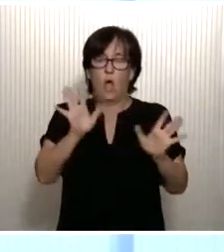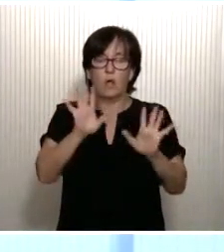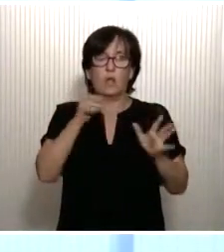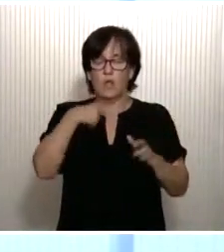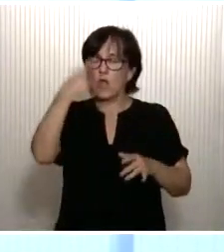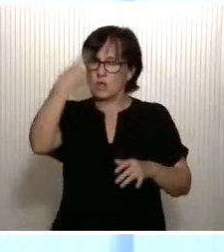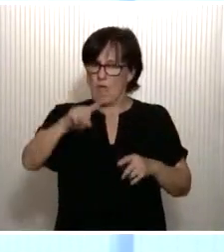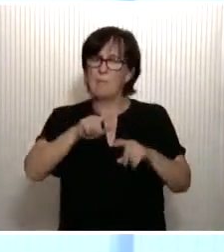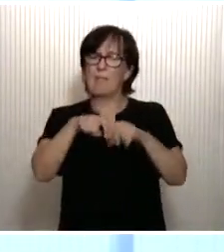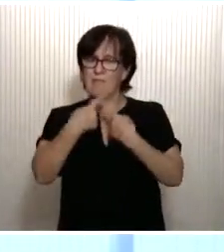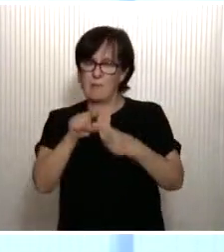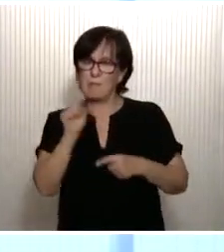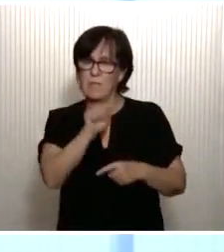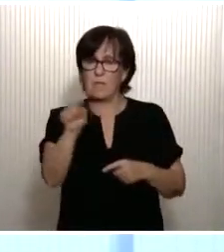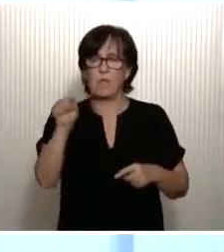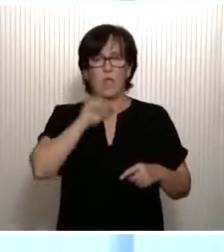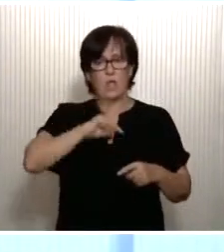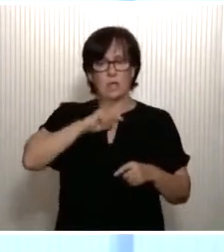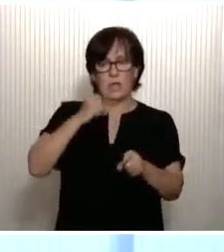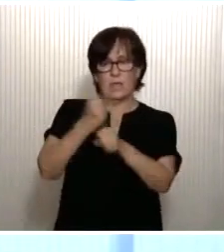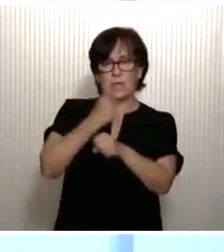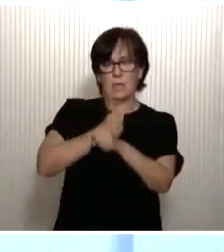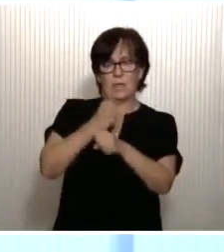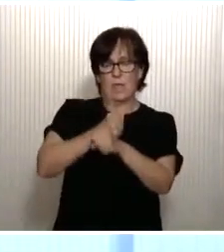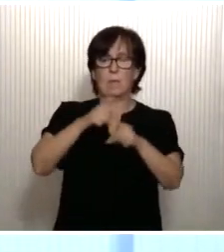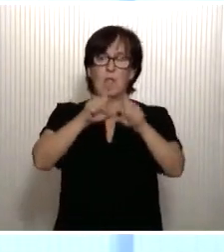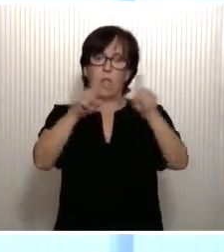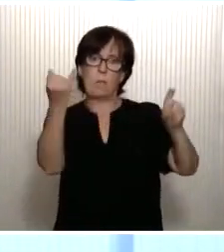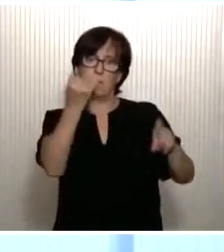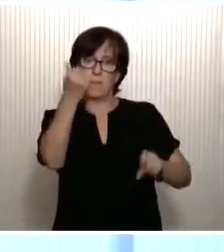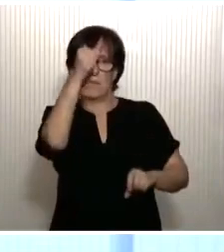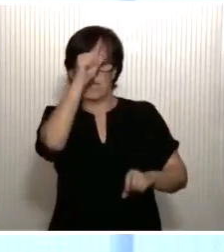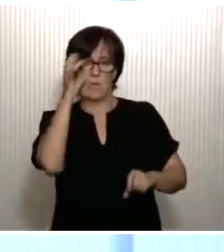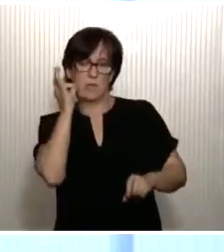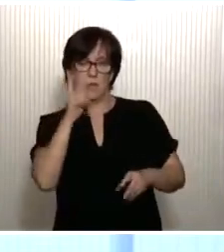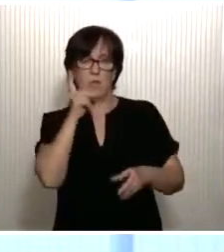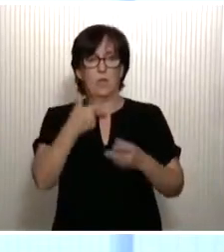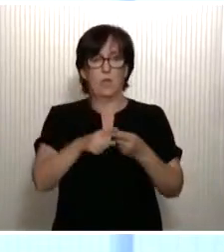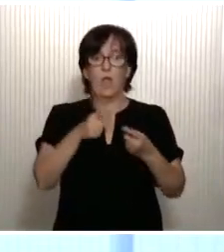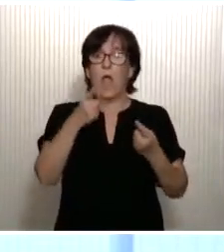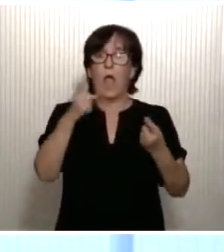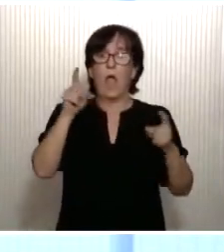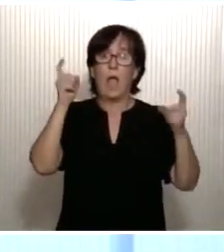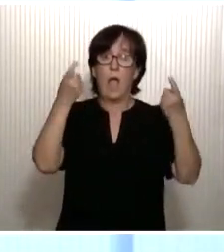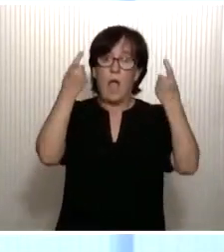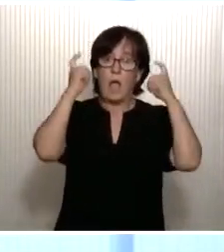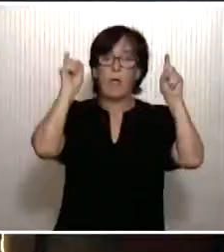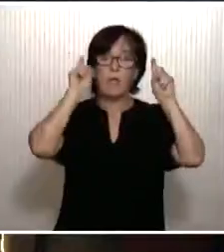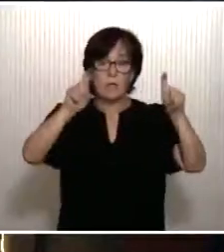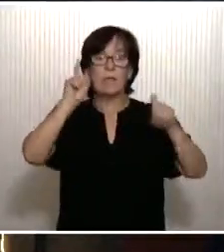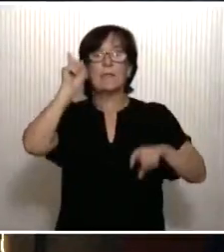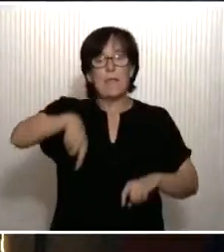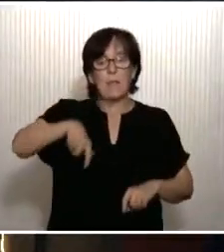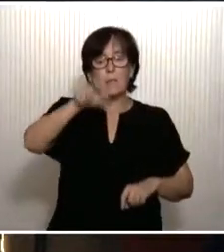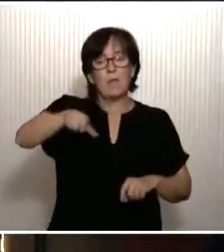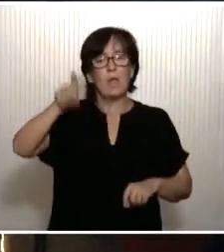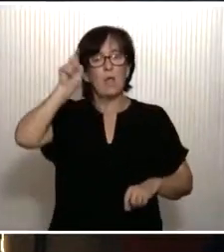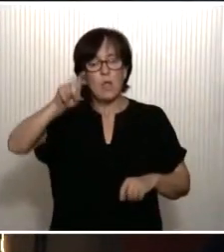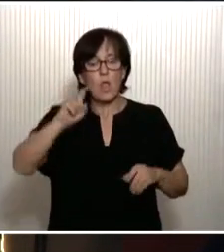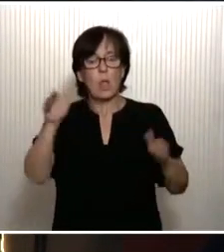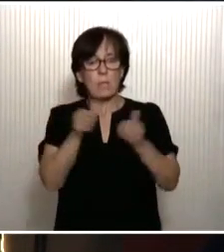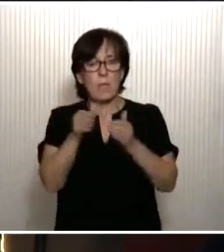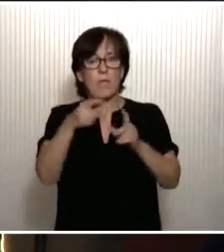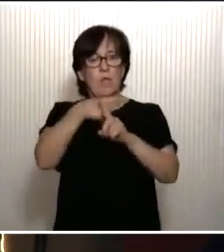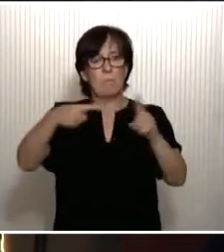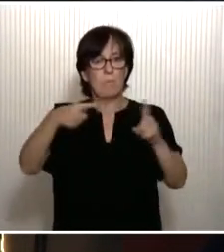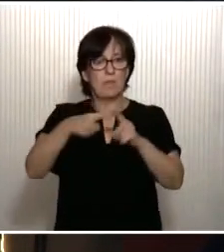las familias. Eso lo sienten los trabajadores y también los empresarios y empresarias. Lo perciben los alumnos. También los profesores. Los pequeños y